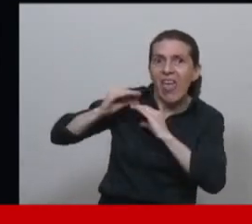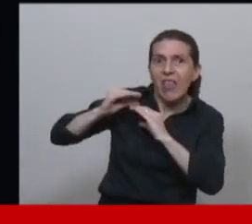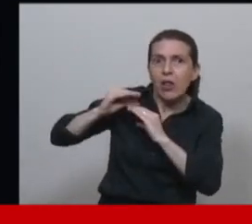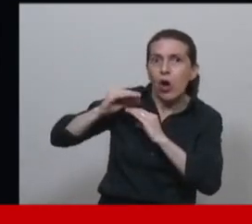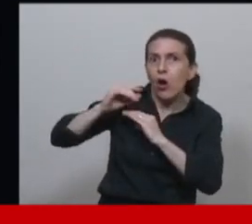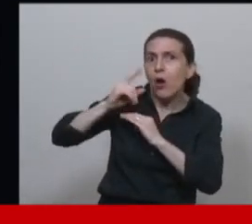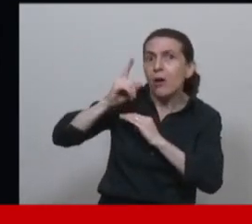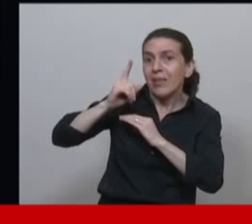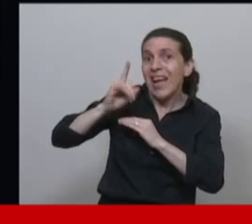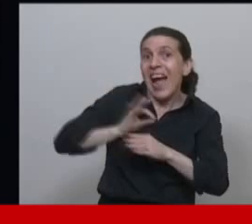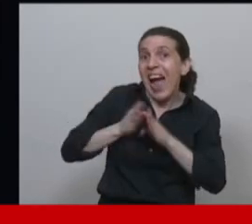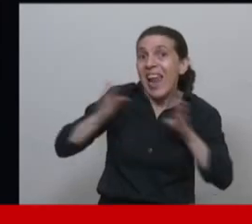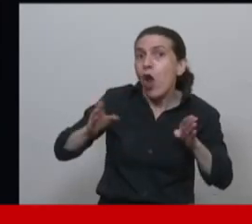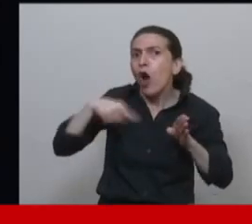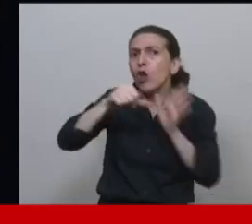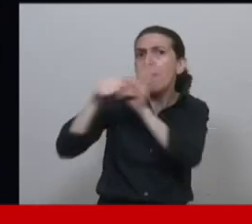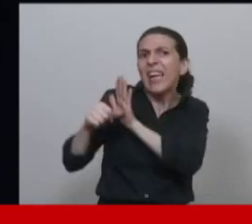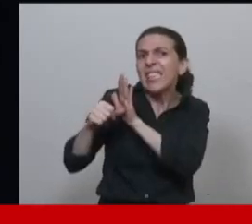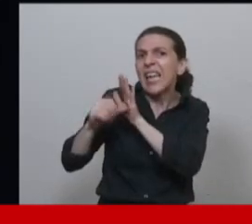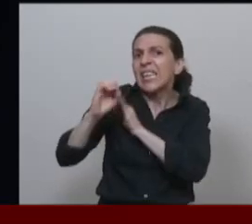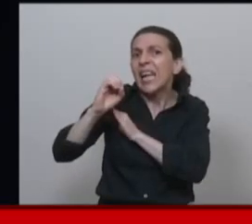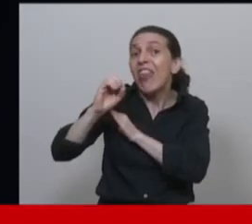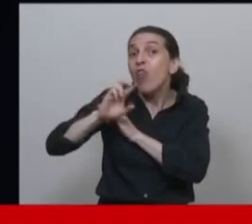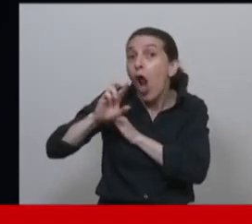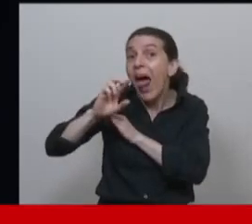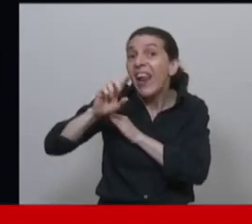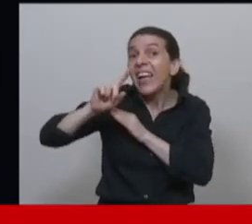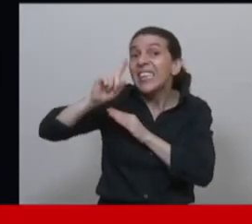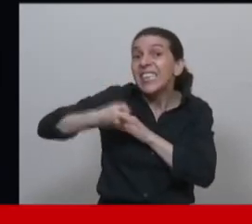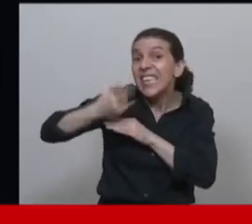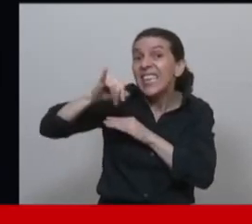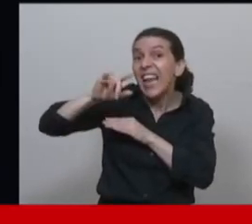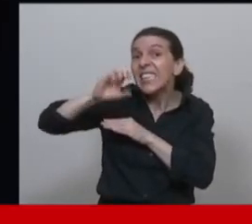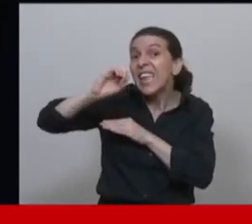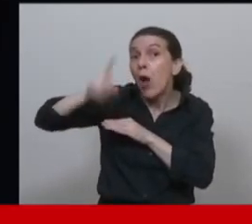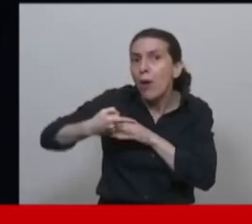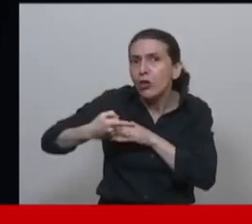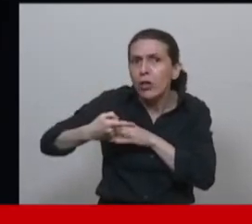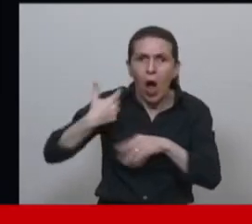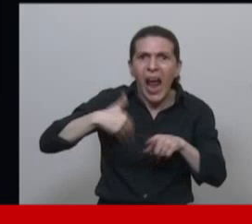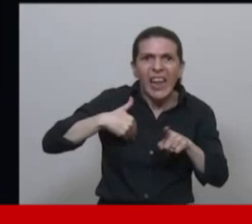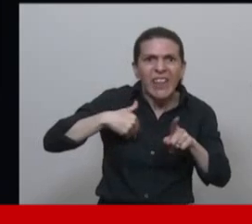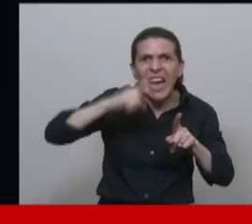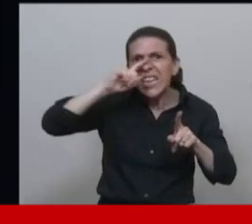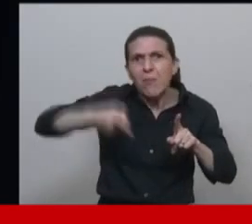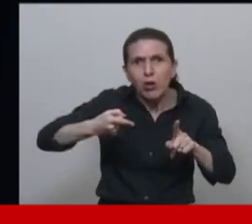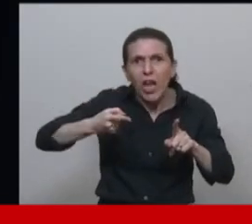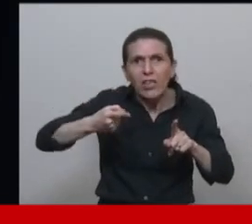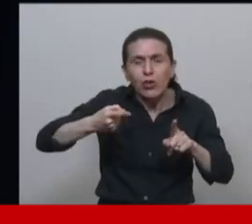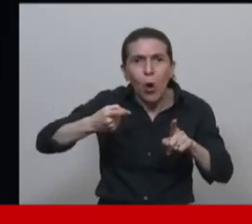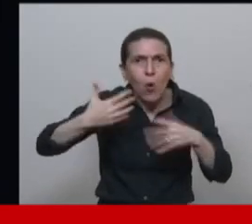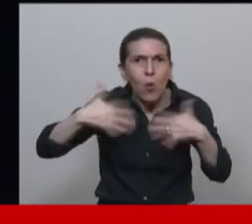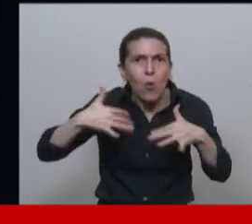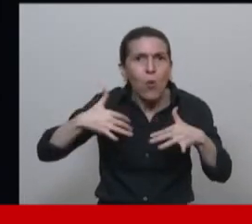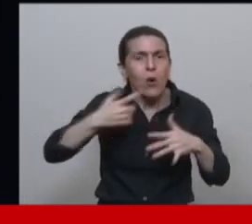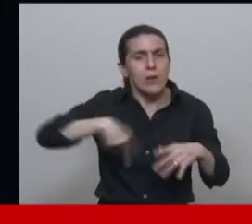tasas cercanas a 0% en dólares y Argentina pagaba 7%, los acreedores sabían que estaban tomando una